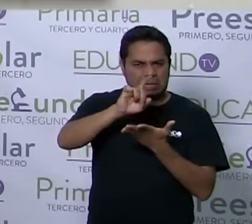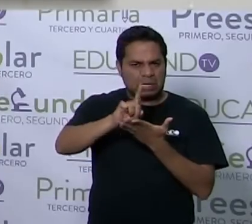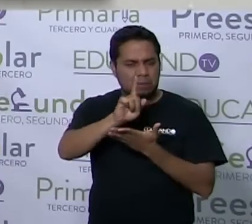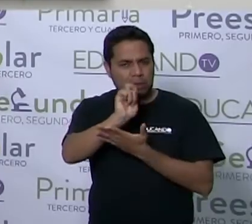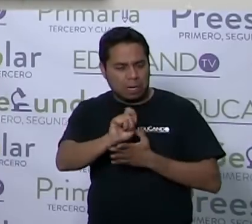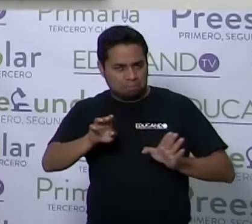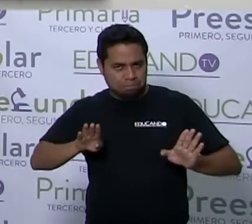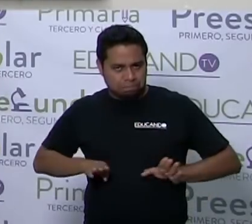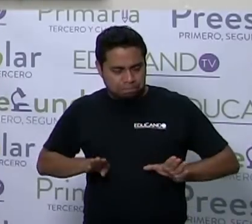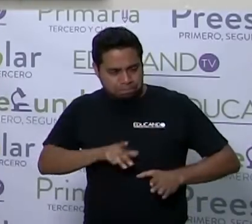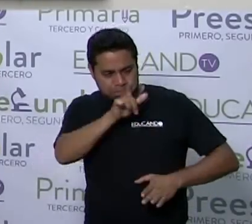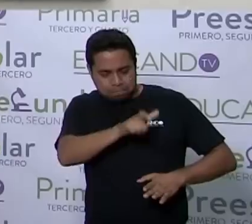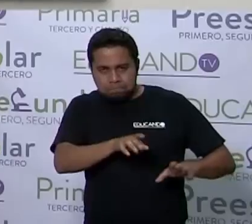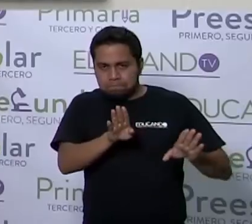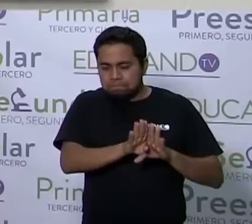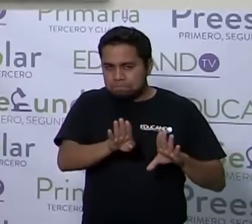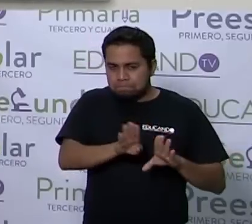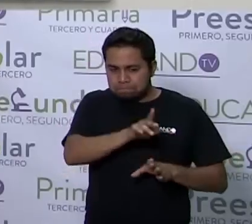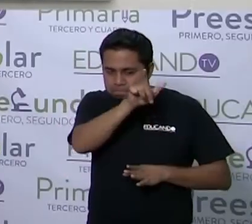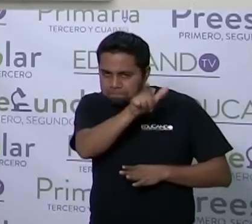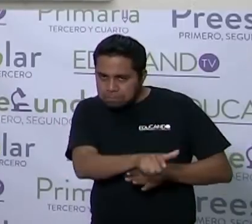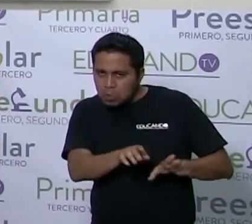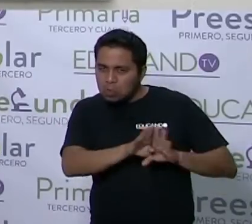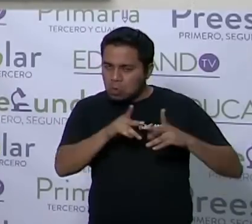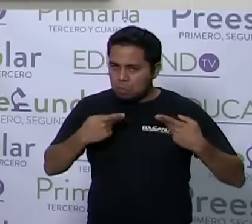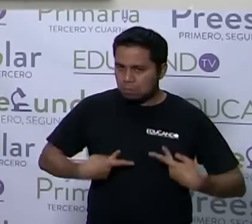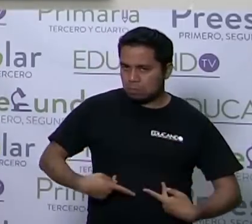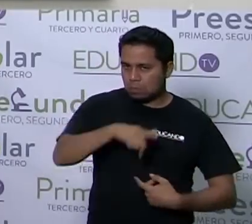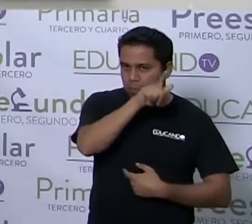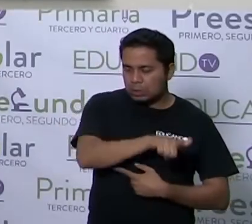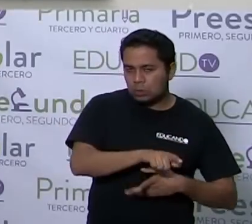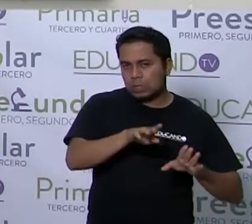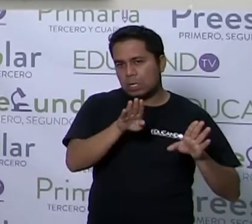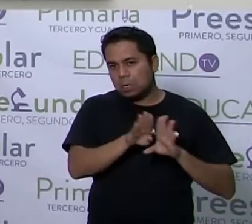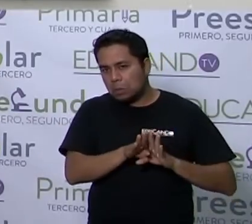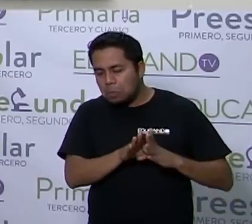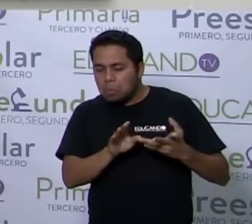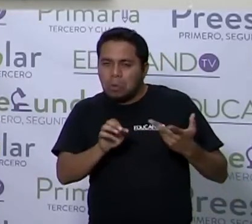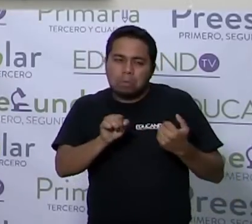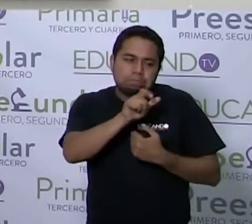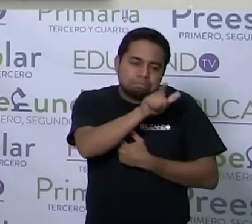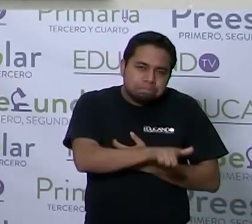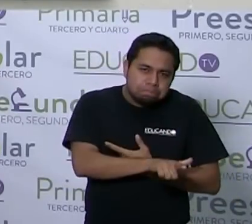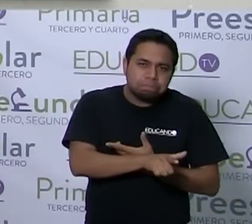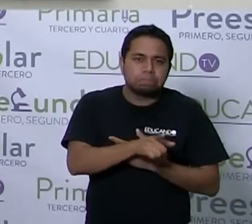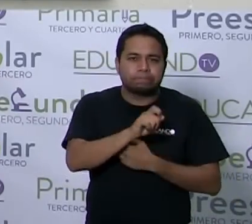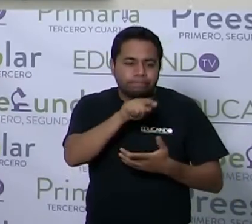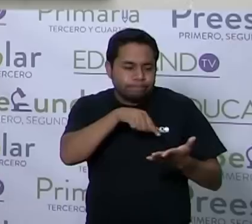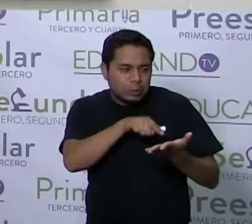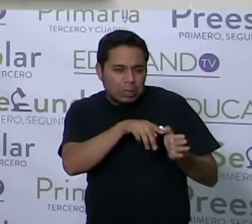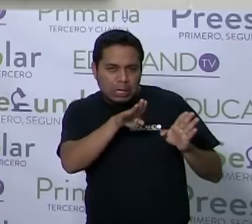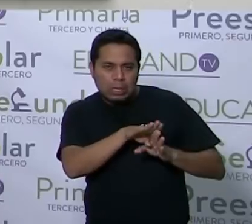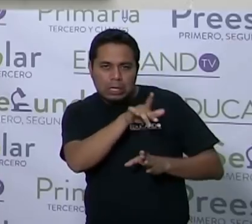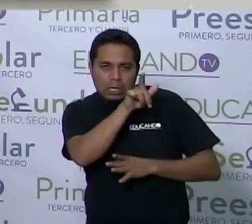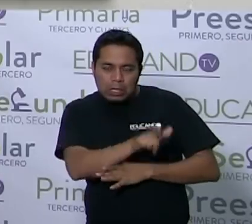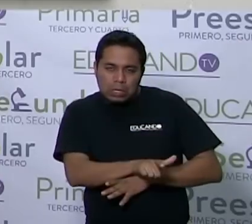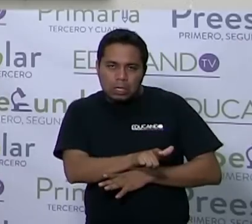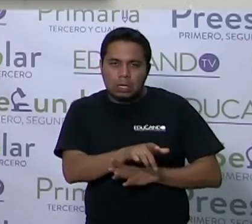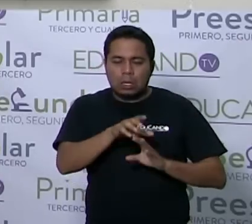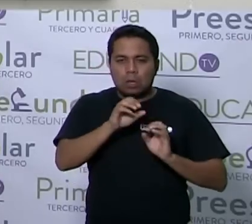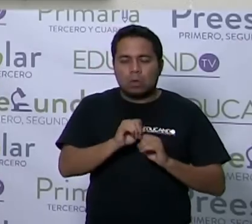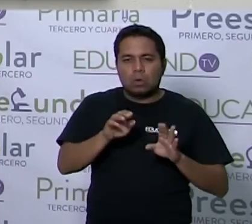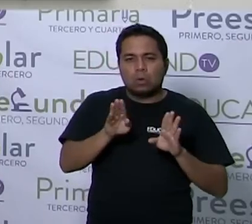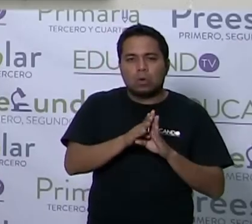que nos dicen cómo es algo, cómo es una persona, cómo es un personaje, cómo son los lugares o cómo son